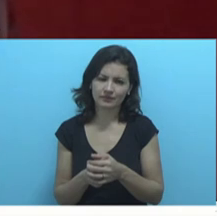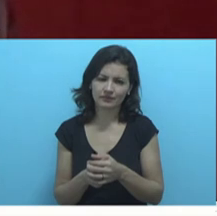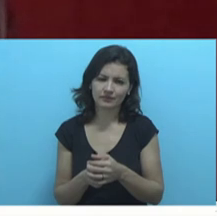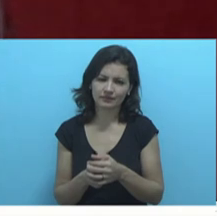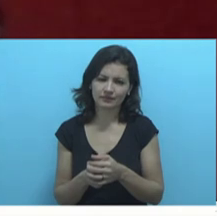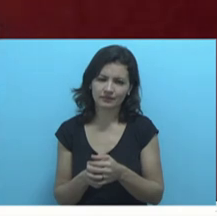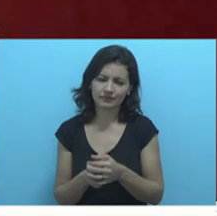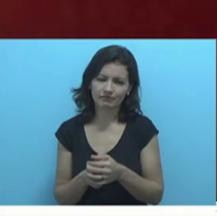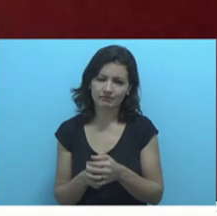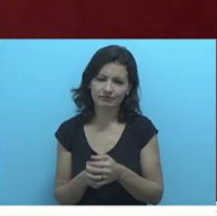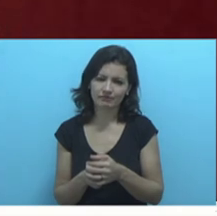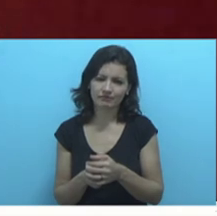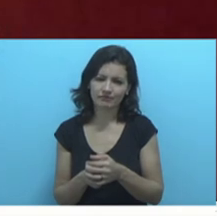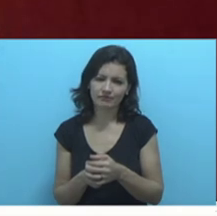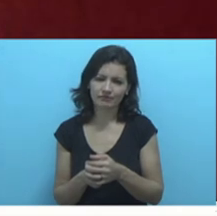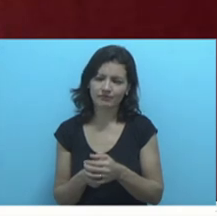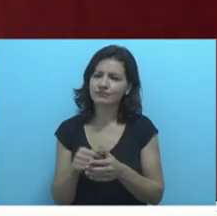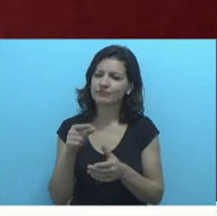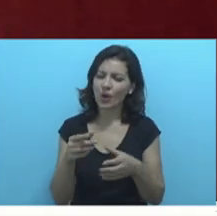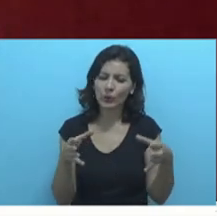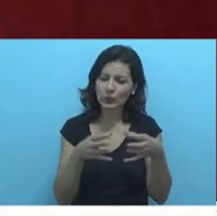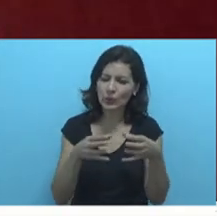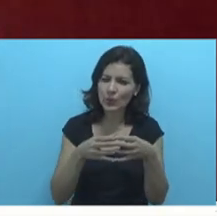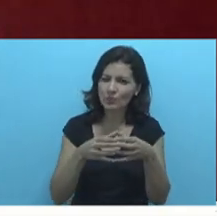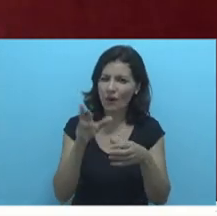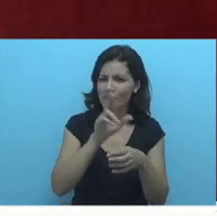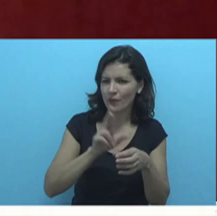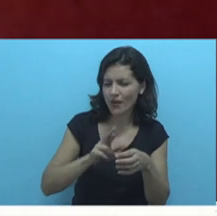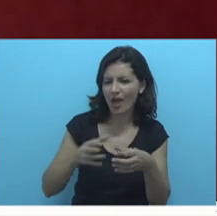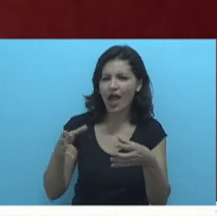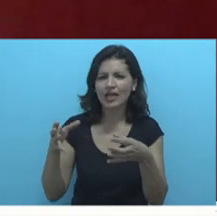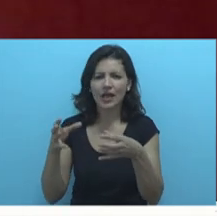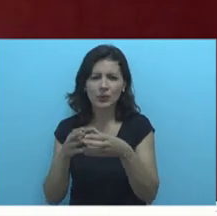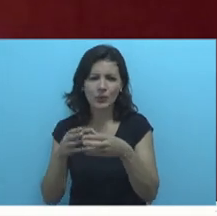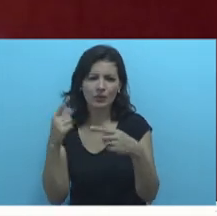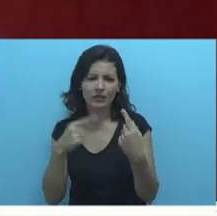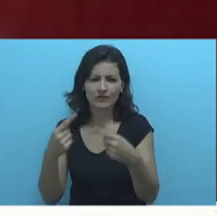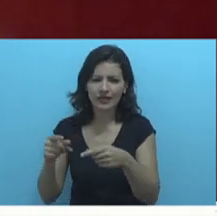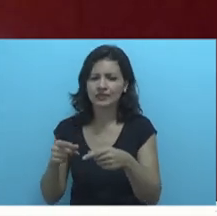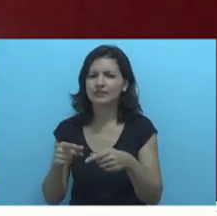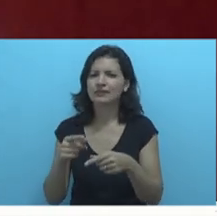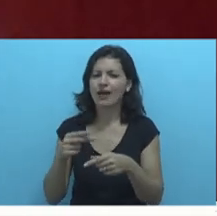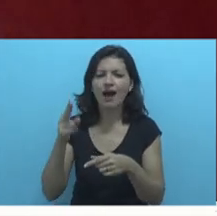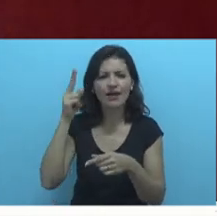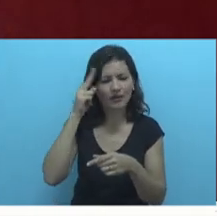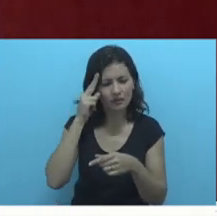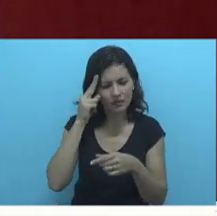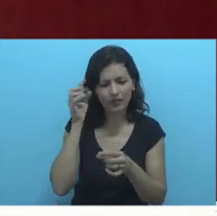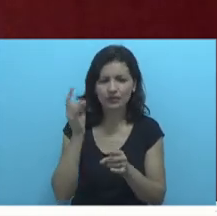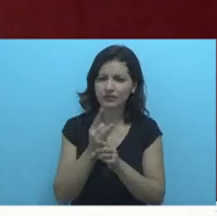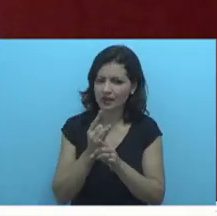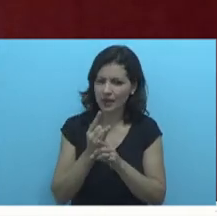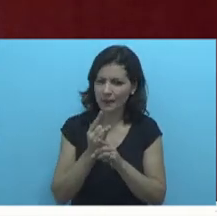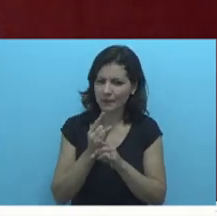Eso le valió el respeto de los colectivos feministas, de la diversidad, no siempre el aplauso, porque bueno, los activismos